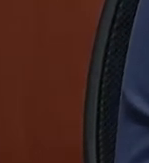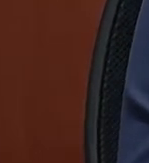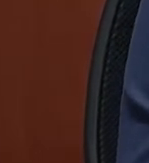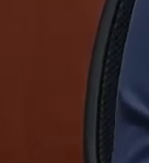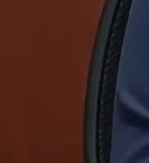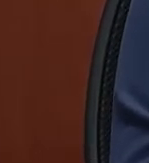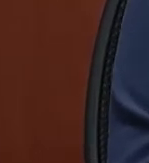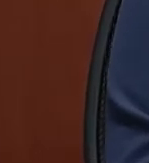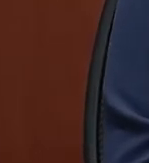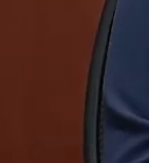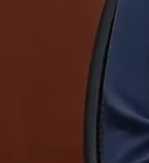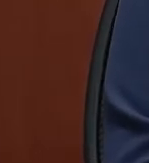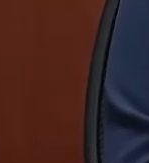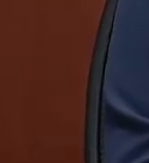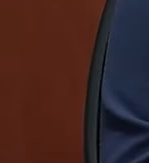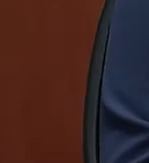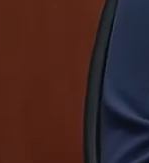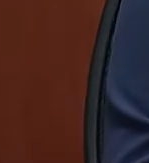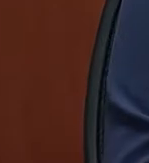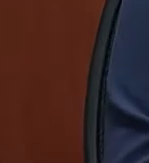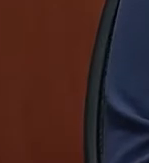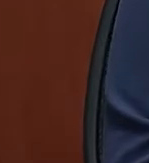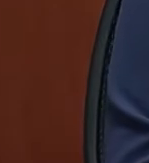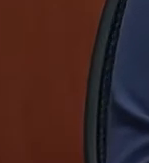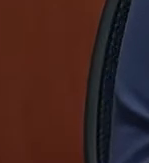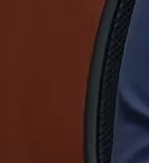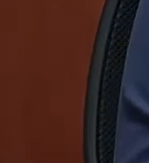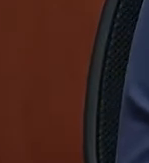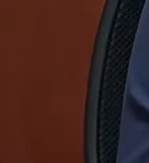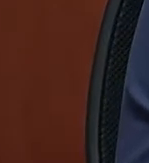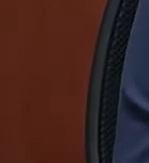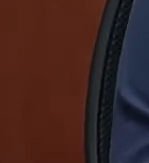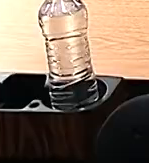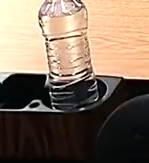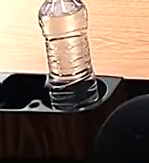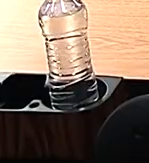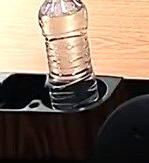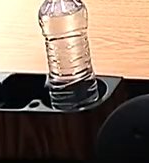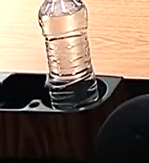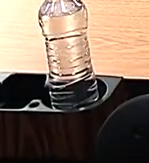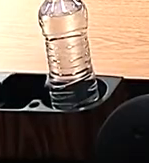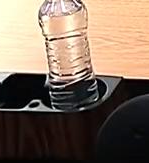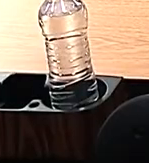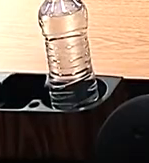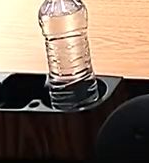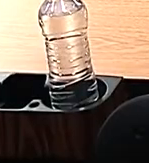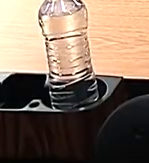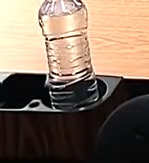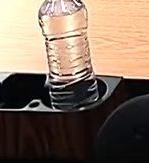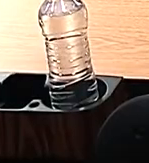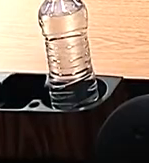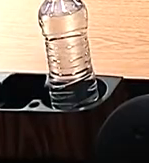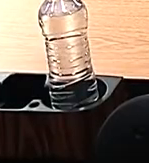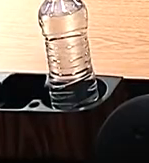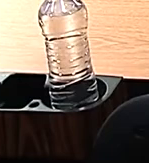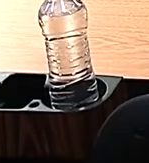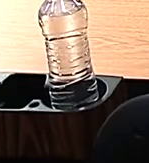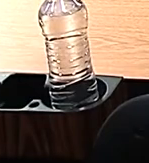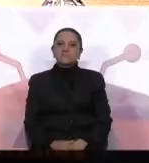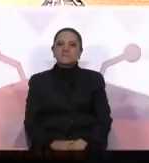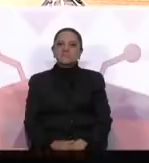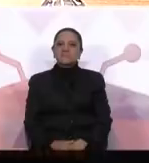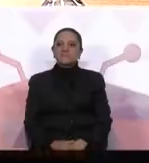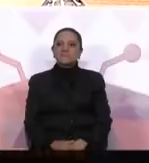turismo desarrollo económico desarrollo sustentable desarrollo agropecuario para que a través del fomento